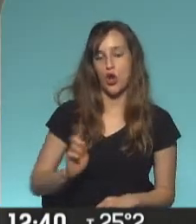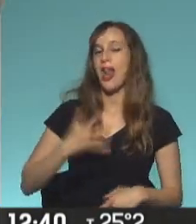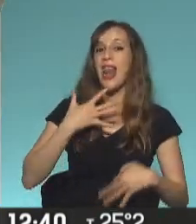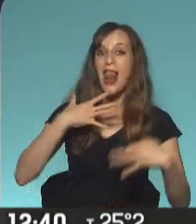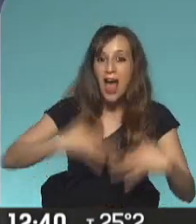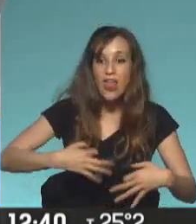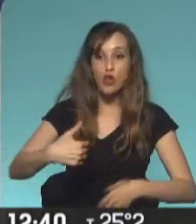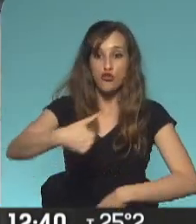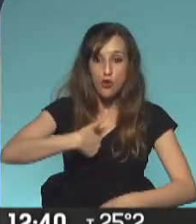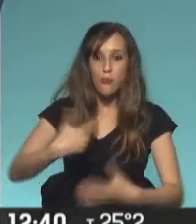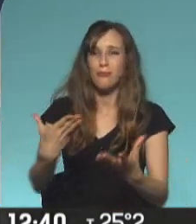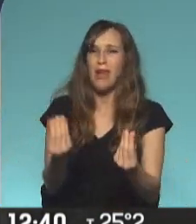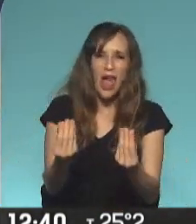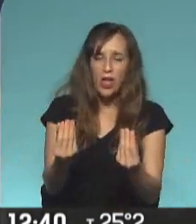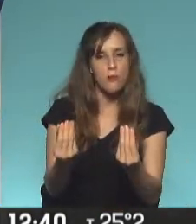ningún momento.